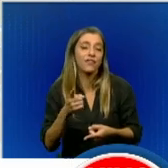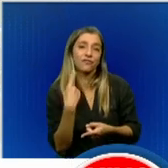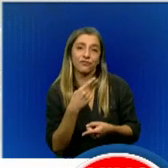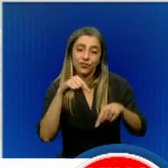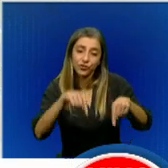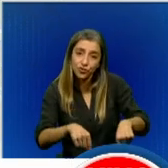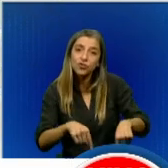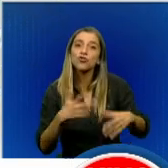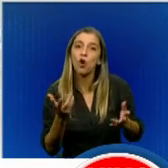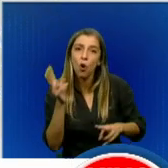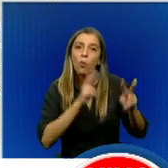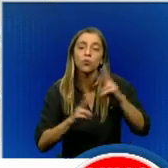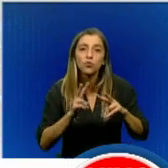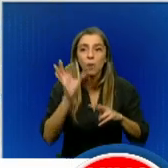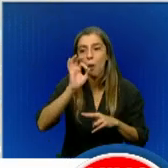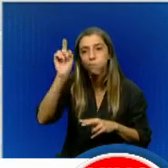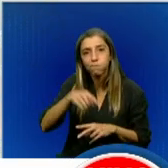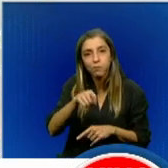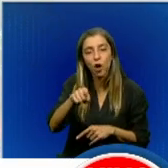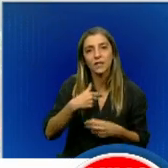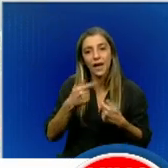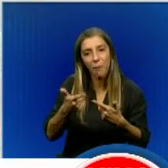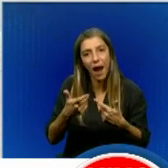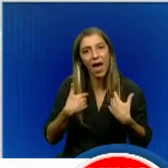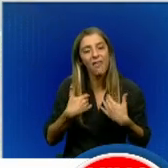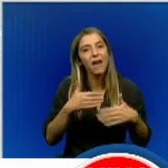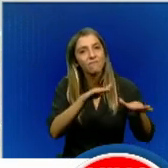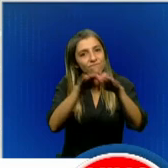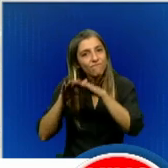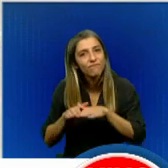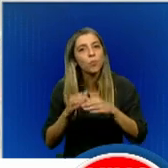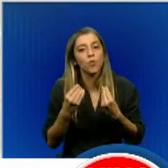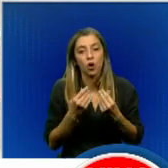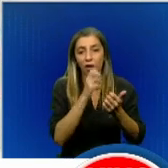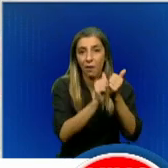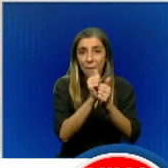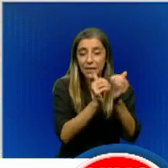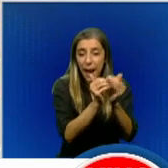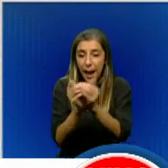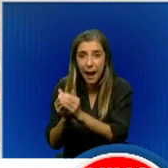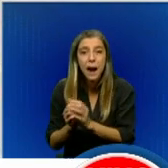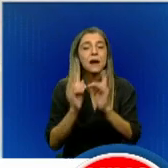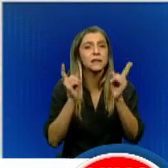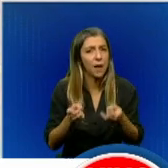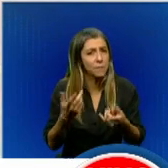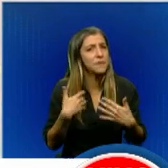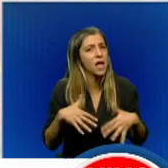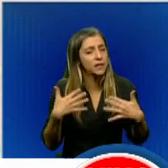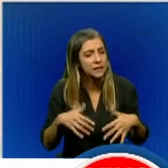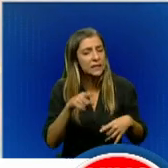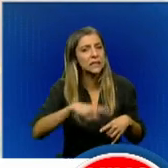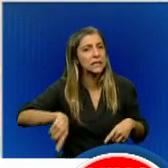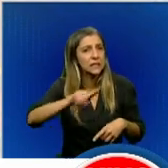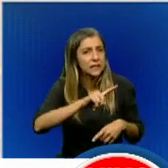marco de la estructura alícuota área de este impuesto nuestras pymes también sufrieron y muchas más de 25 mil